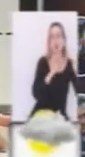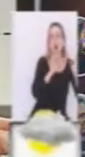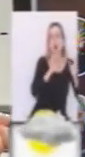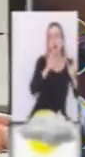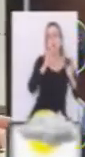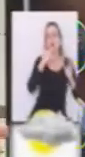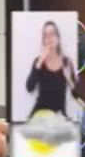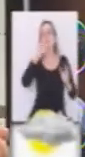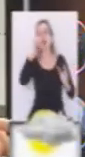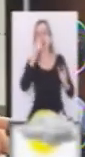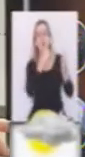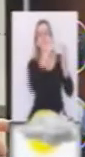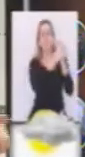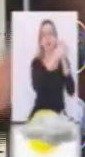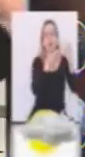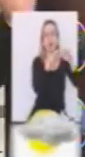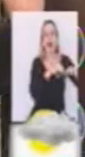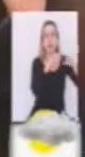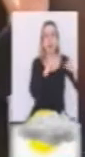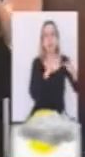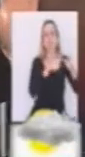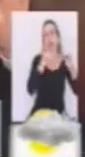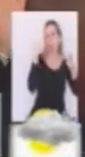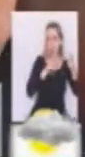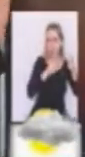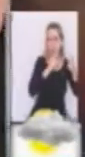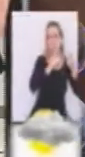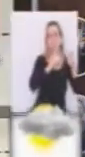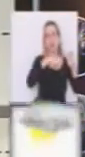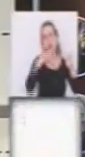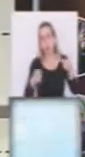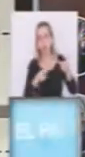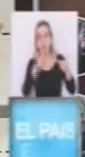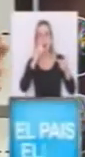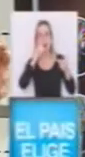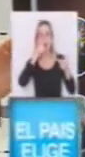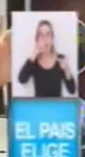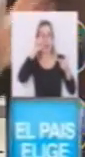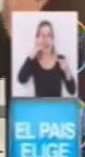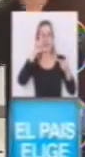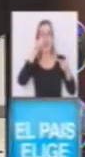a De la Sota ser canciller. Todos lo quieren a De la Sota como canciller ahora, de golpe, ¿no?